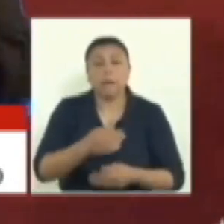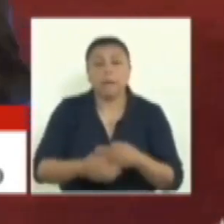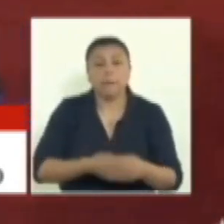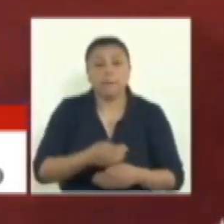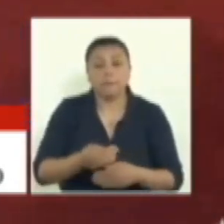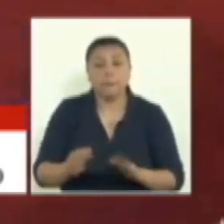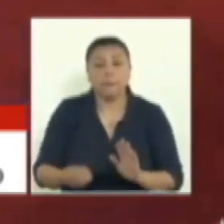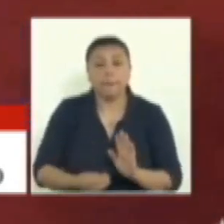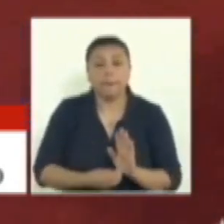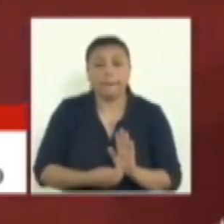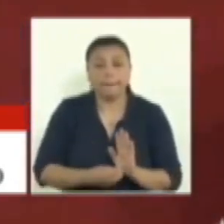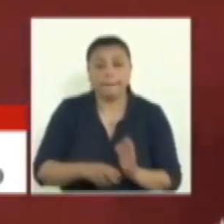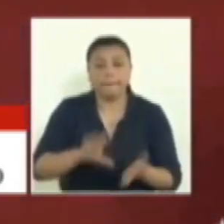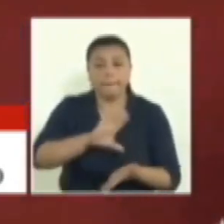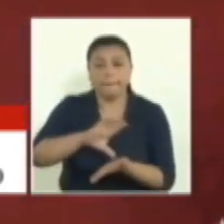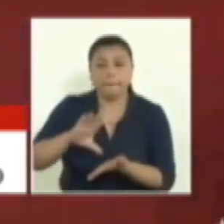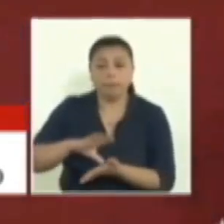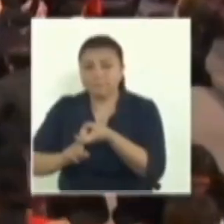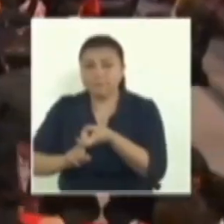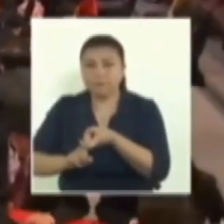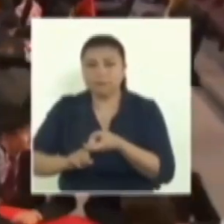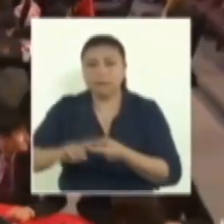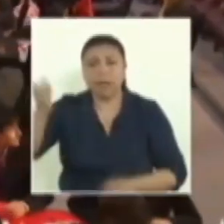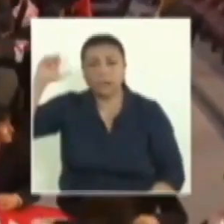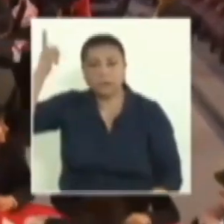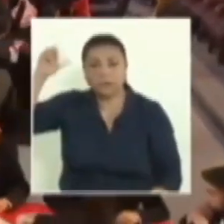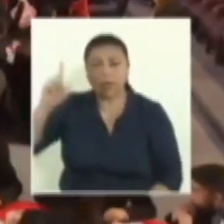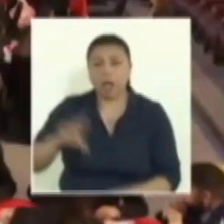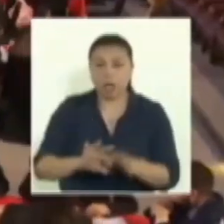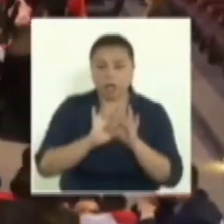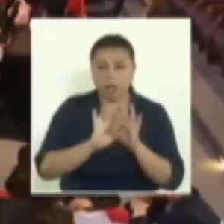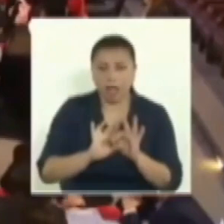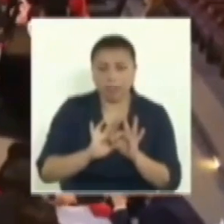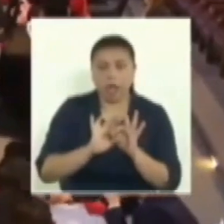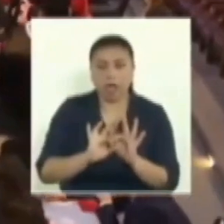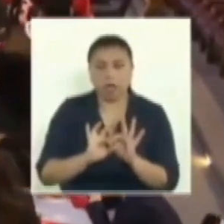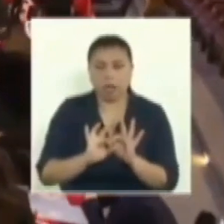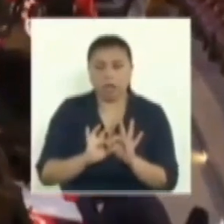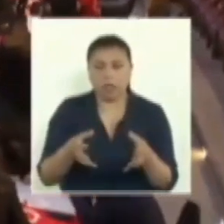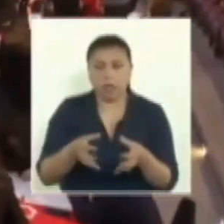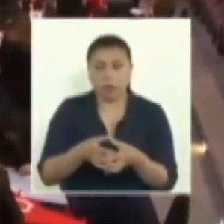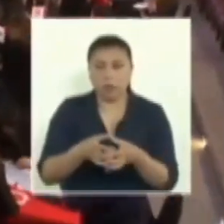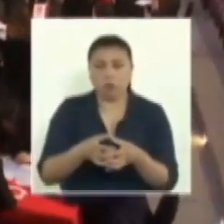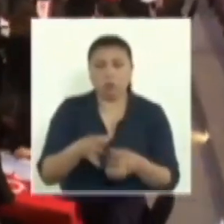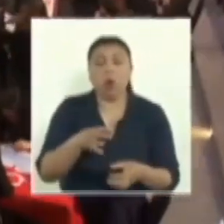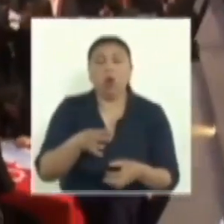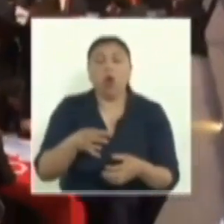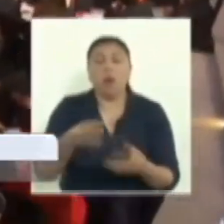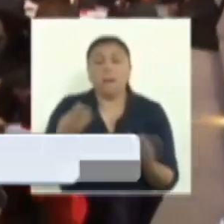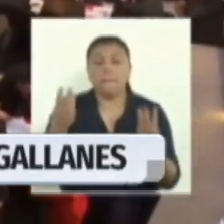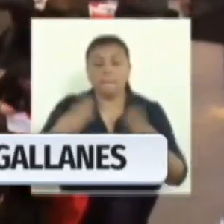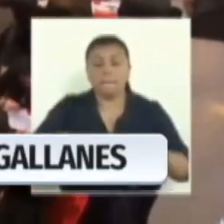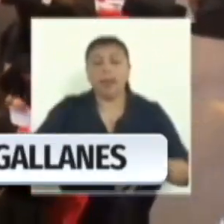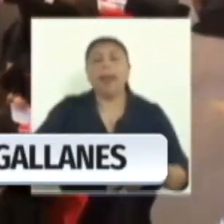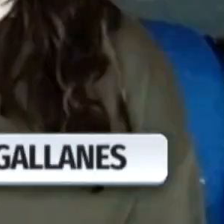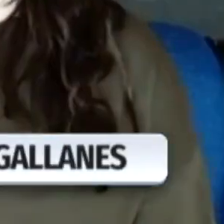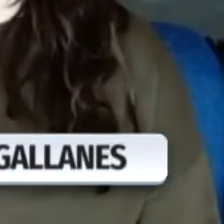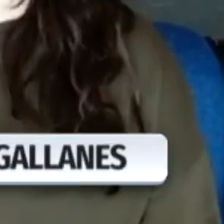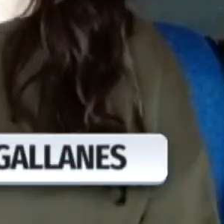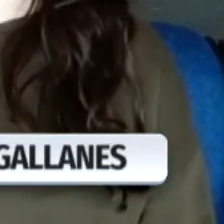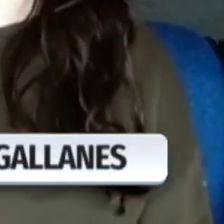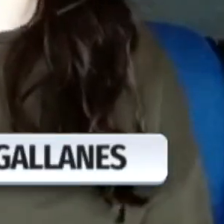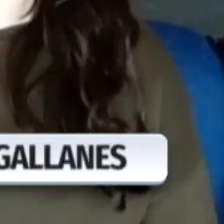torneo Delibera este miércoles 16 de octubre. Estamos muy orgullosas de haber obtenido el primer lugar en este